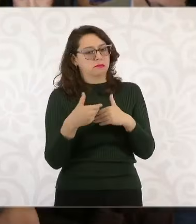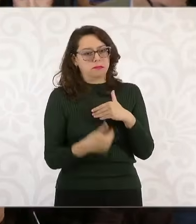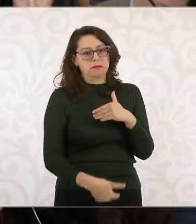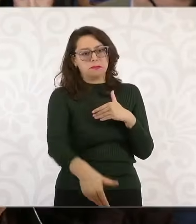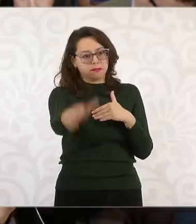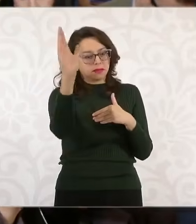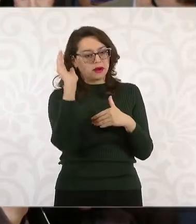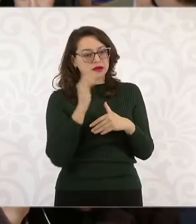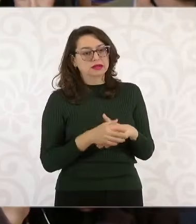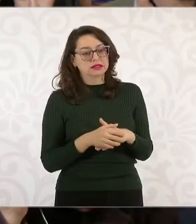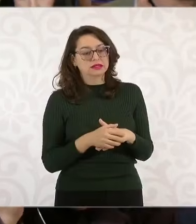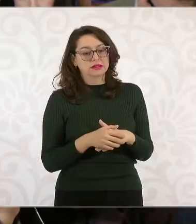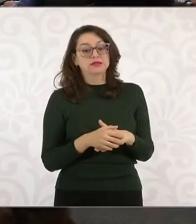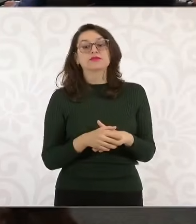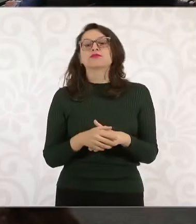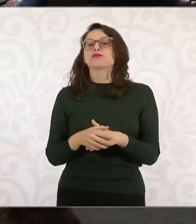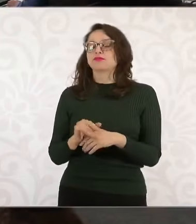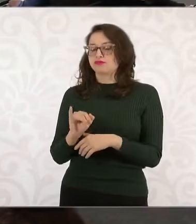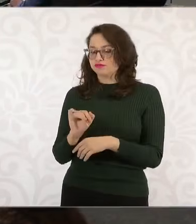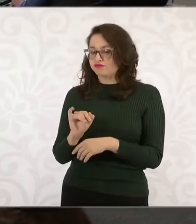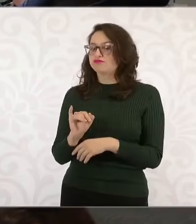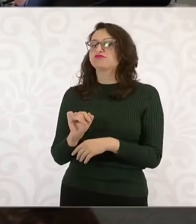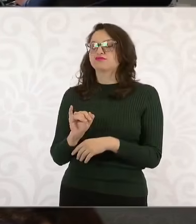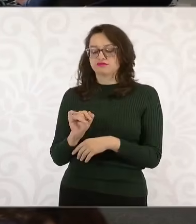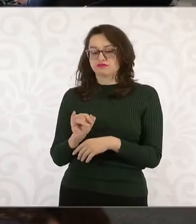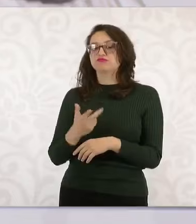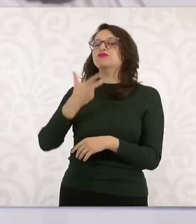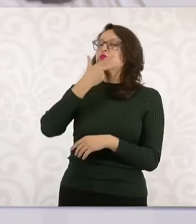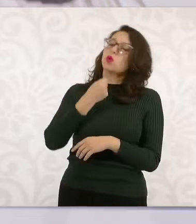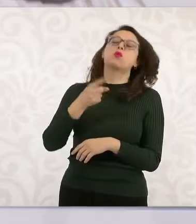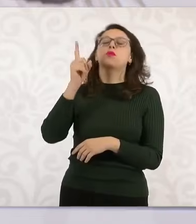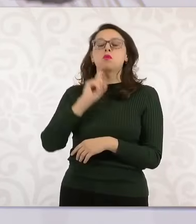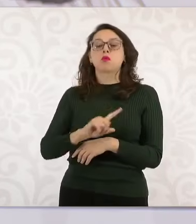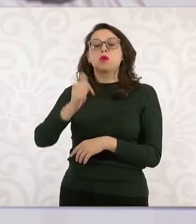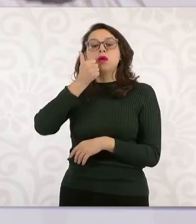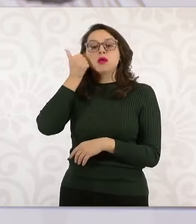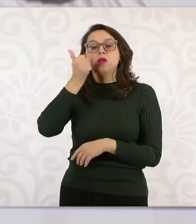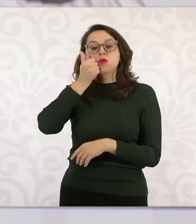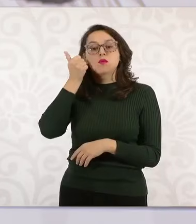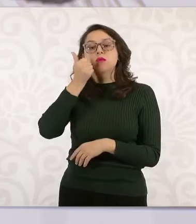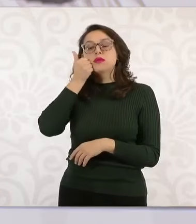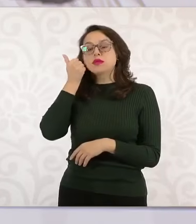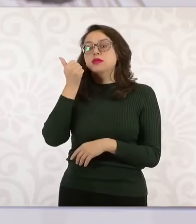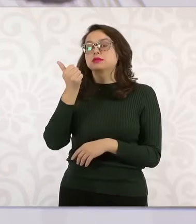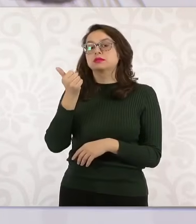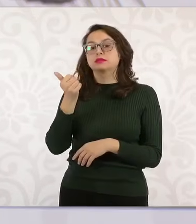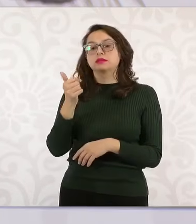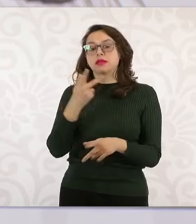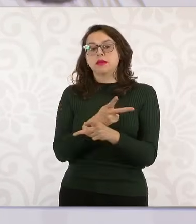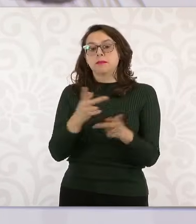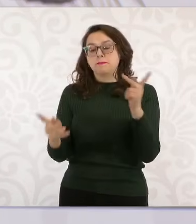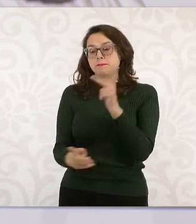institucionalizar para que continúe. Sí, los siguientes años. Los estudiantes o las y los estudiantes de los tecnológicos de media